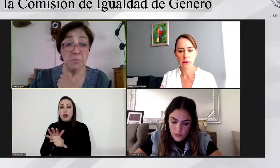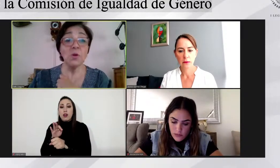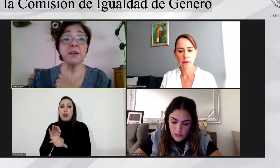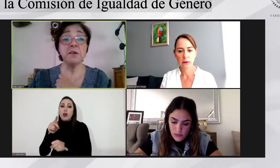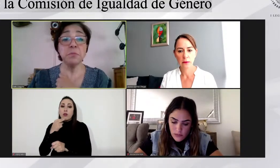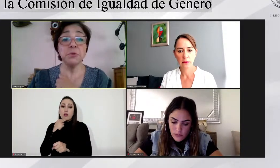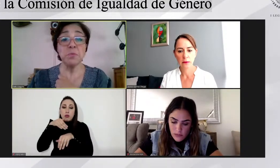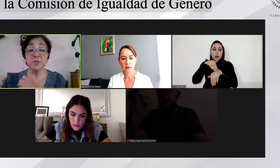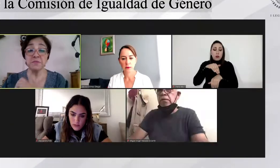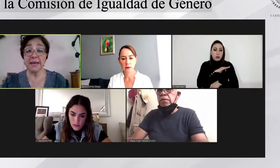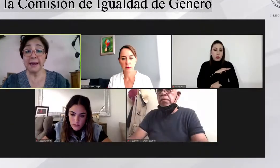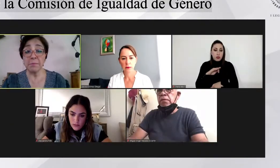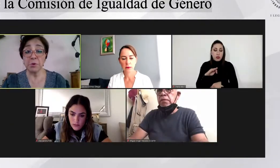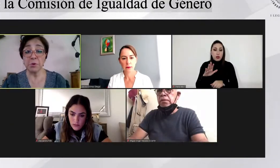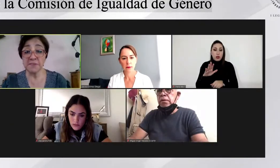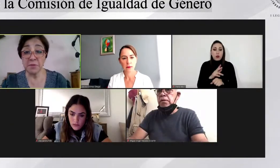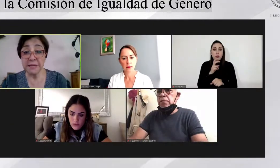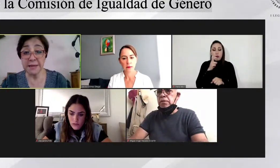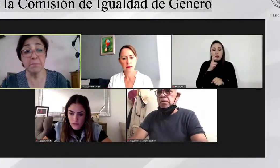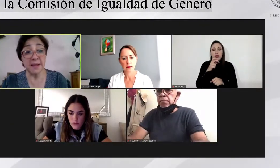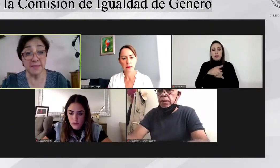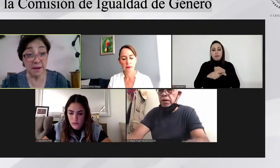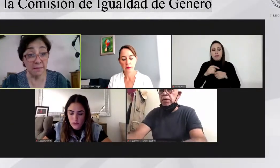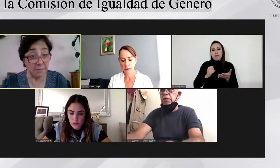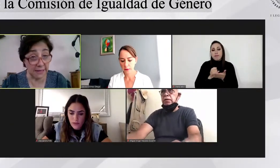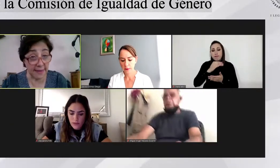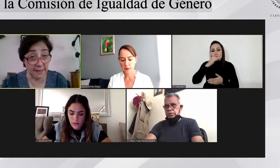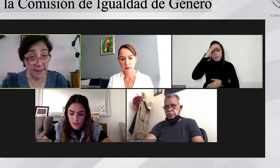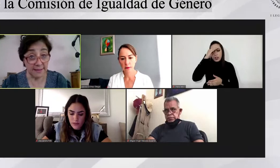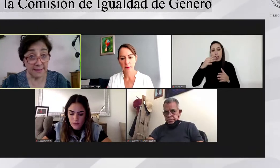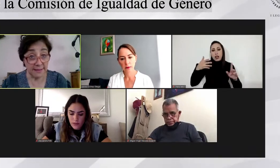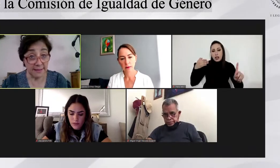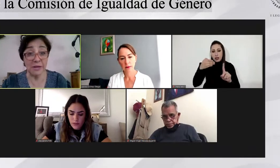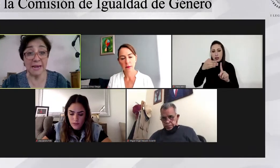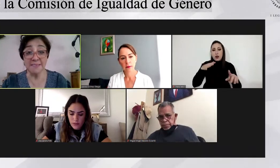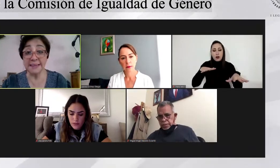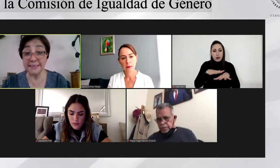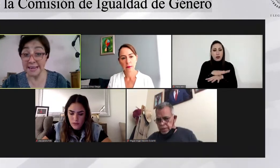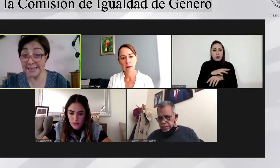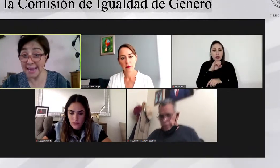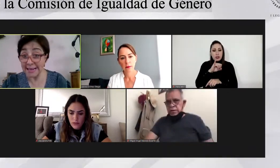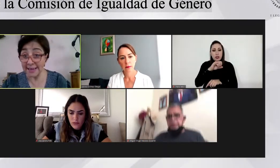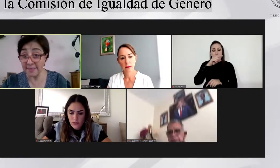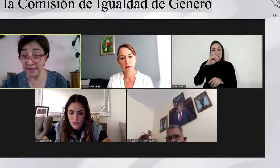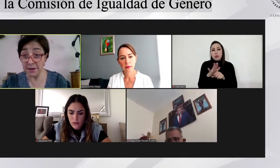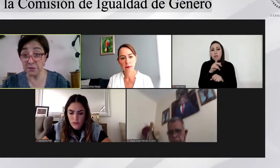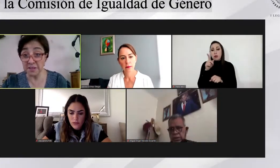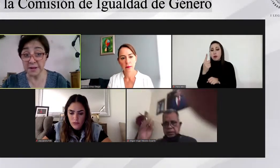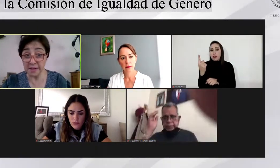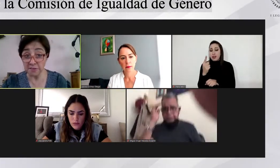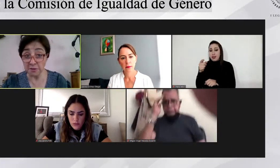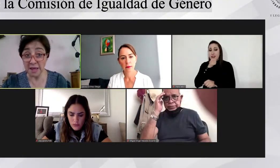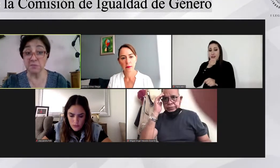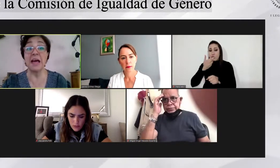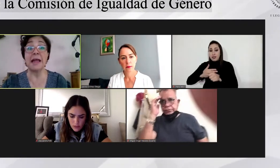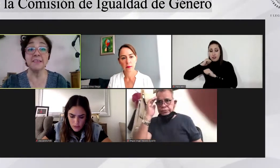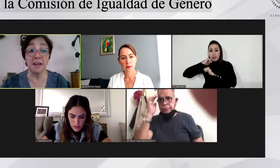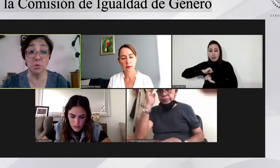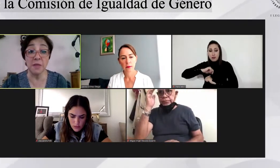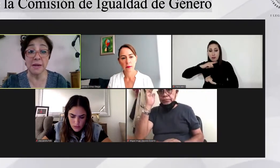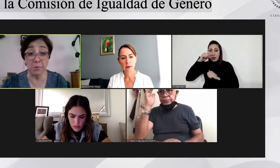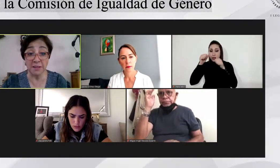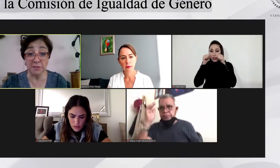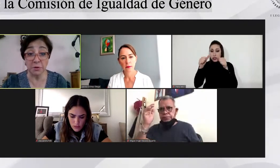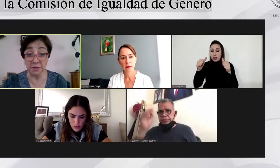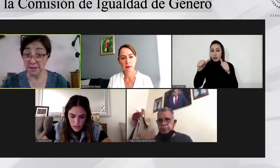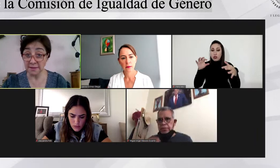Por lo anterior, se optó por modificar la propuesta de origen para darle viabilidad, dado que la Secretaría encargada de llevar los temas relacionados a la